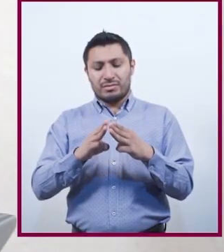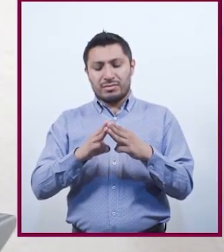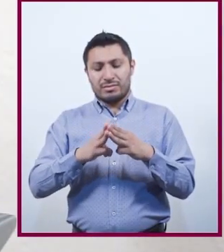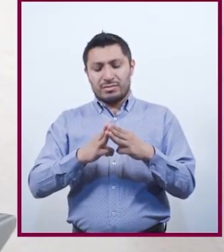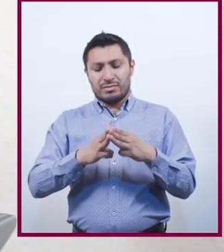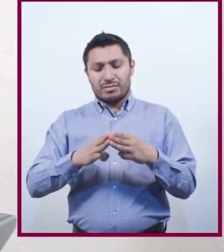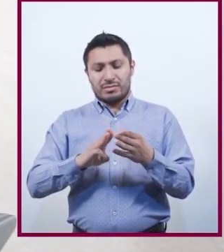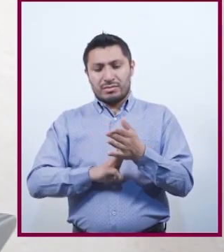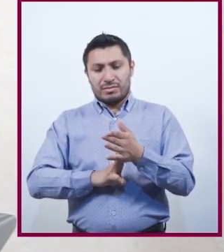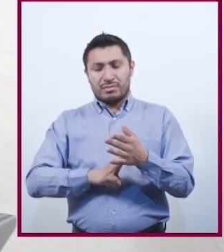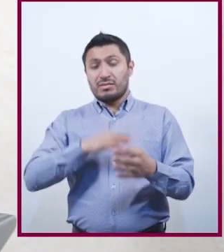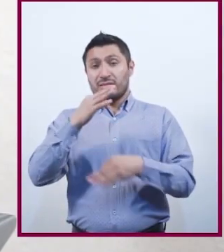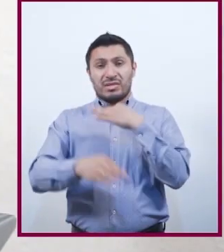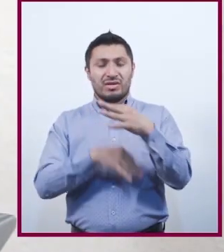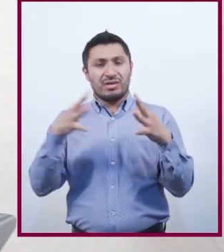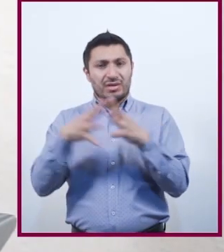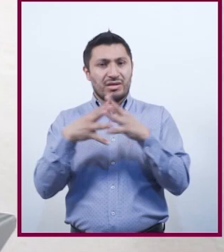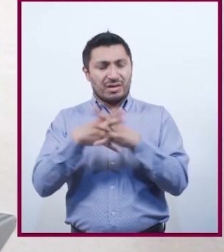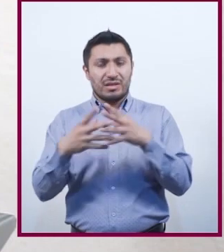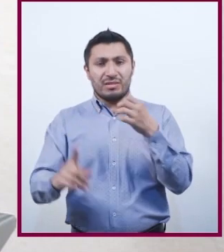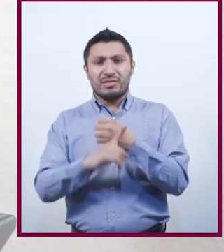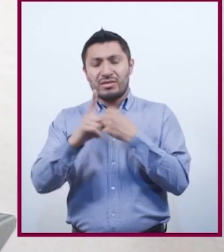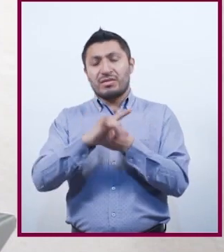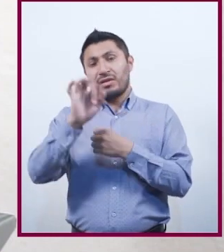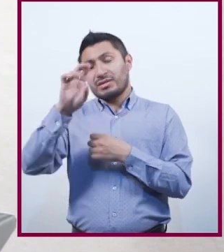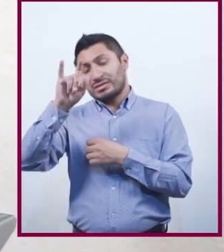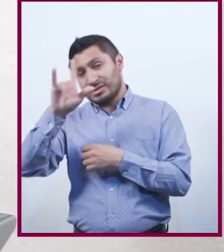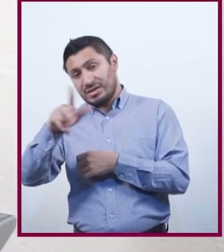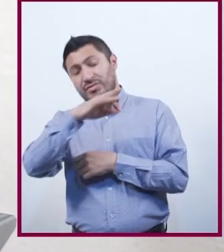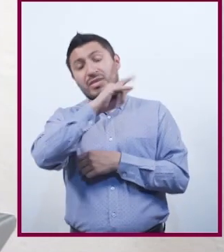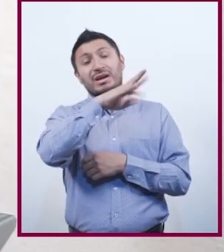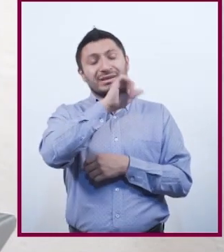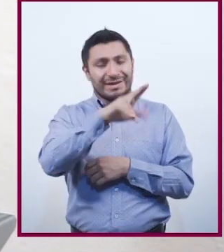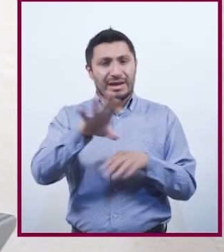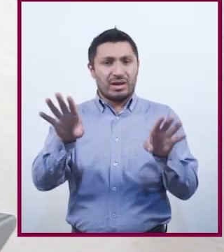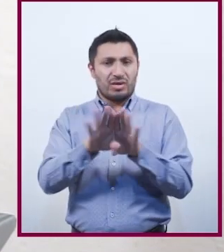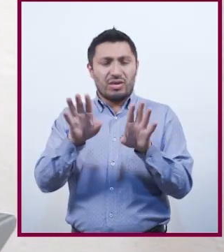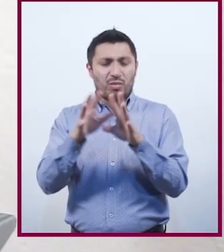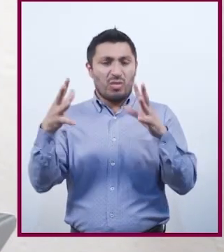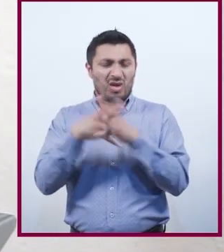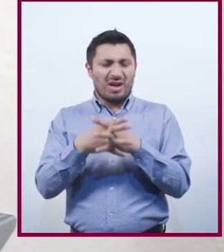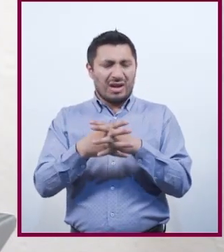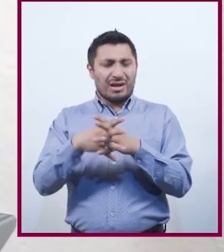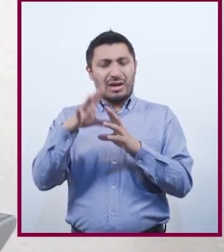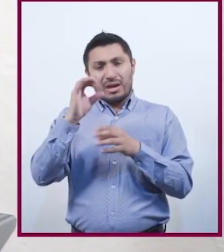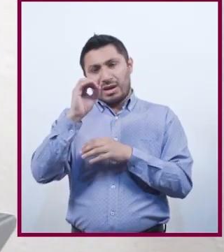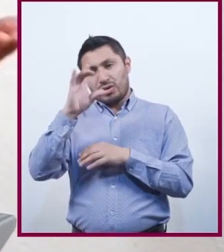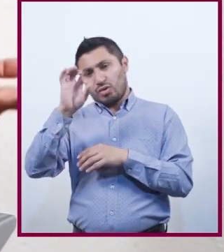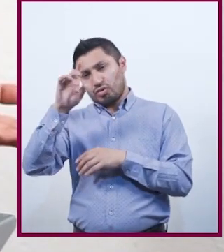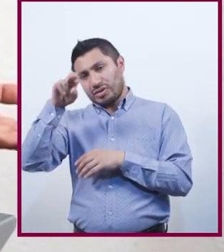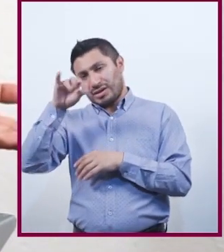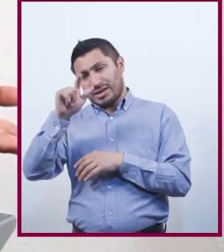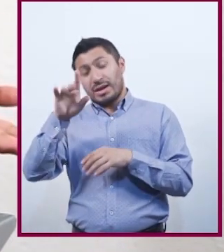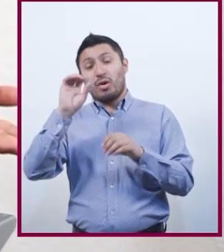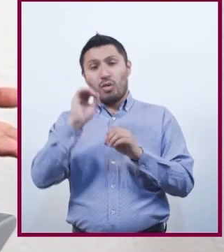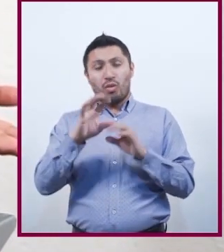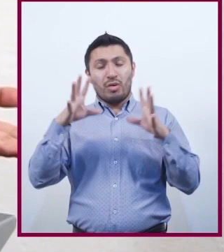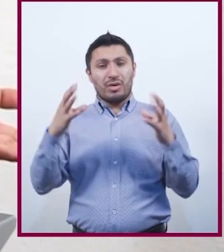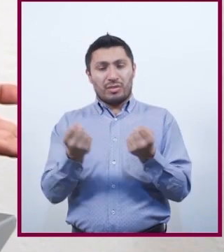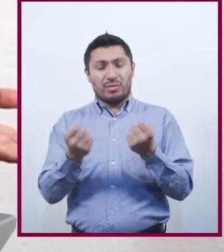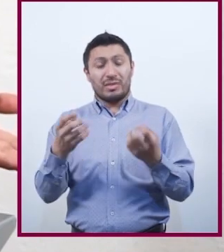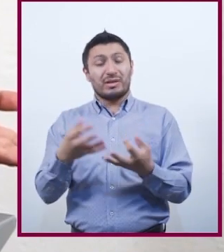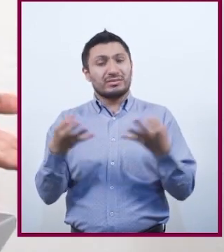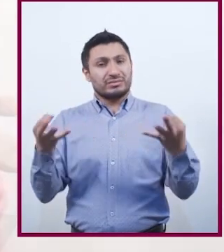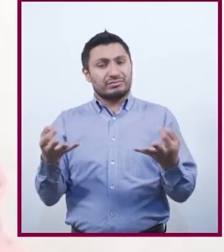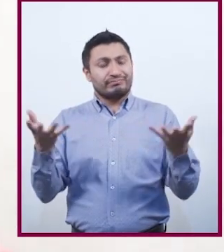Todas las guerras. El conflicto entre Israel y Palestina puede ser visto como una guerra colonial. ¿O como la recuperación